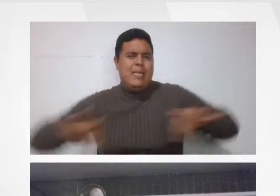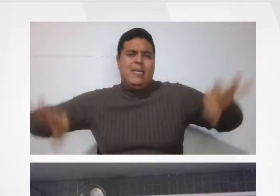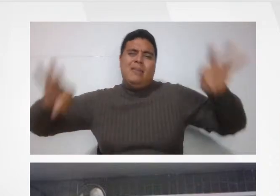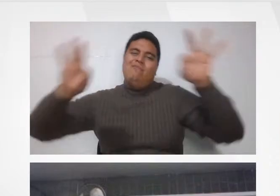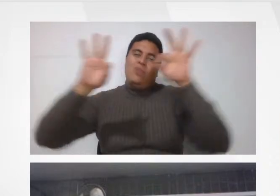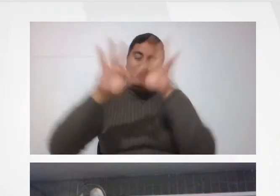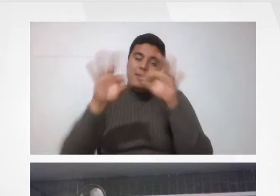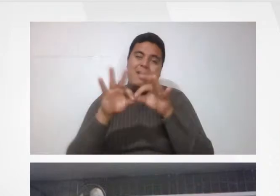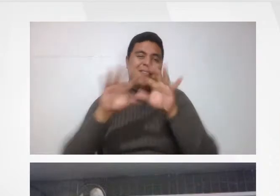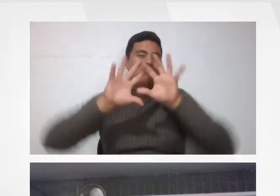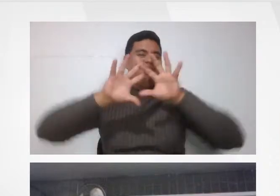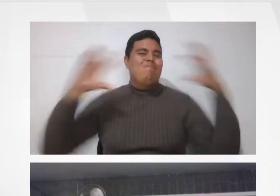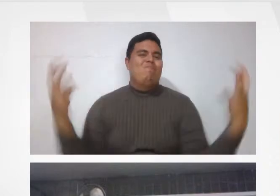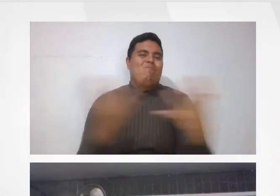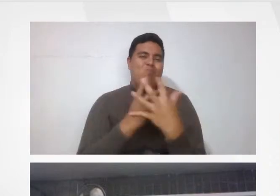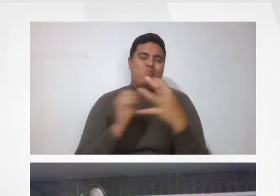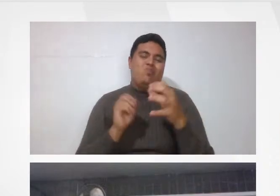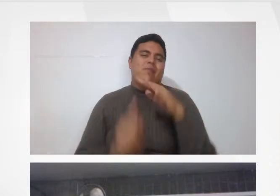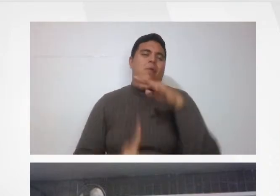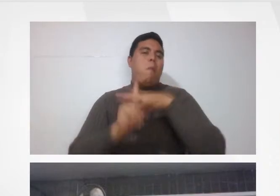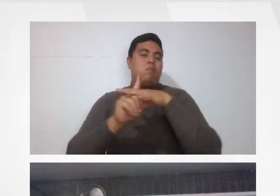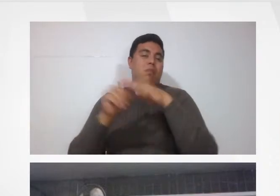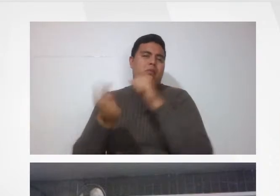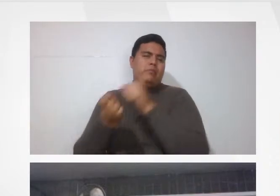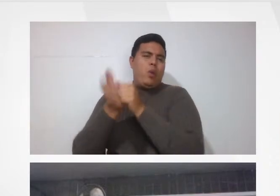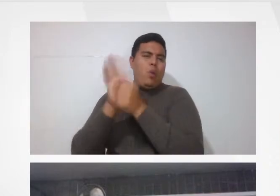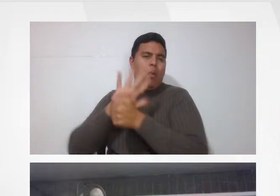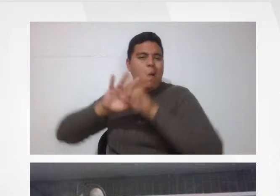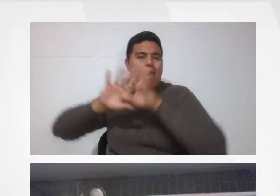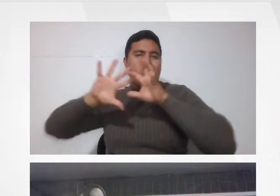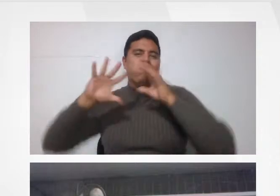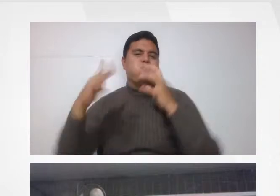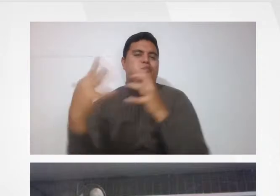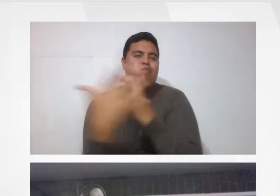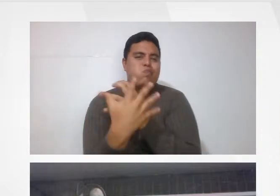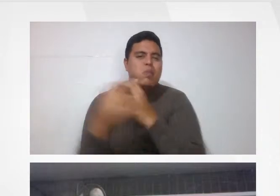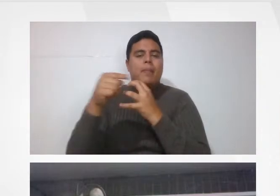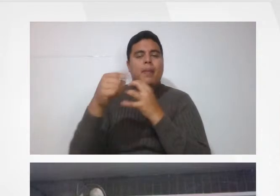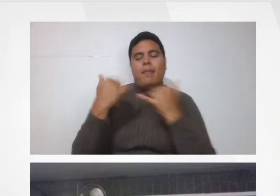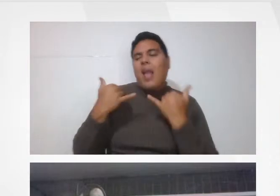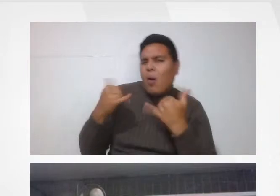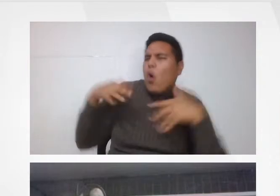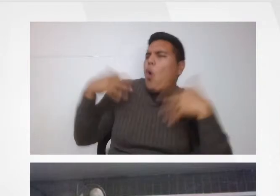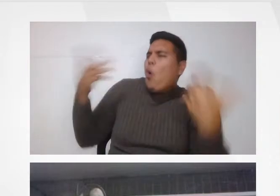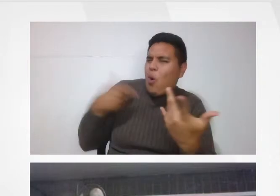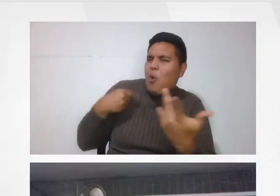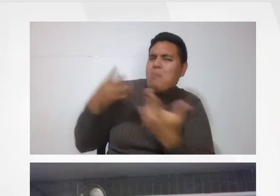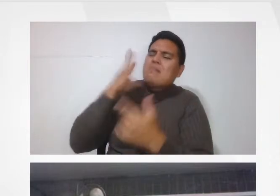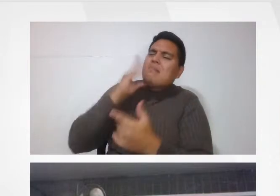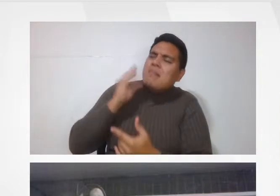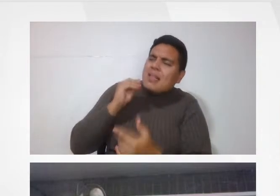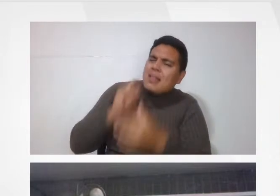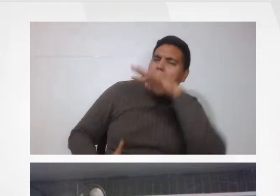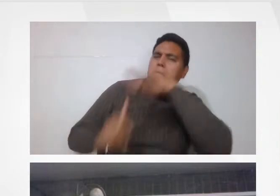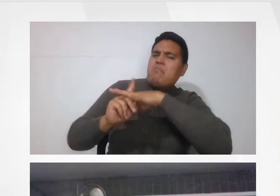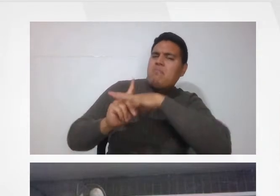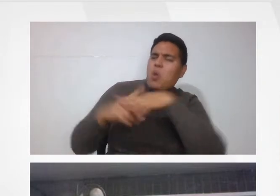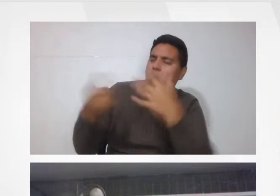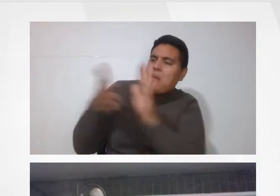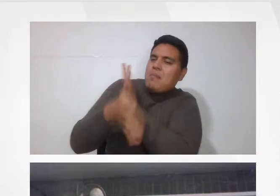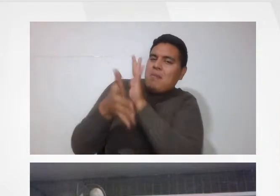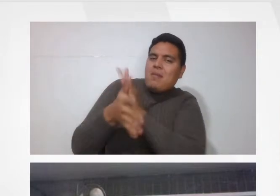empezó este proceso tan importante y pues ya hablemos del protagonista, hablemos de Manuel y por supuesto de su